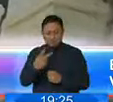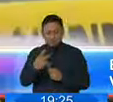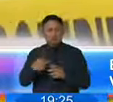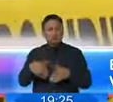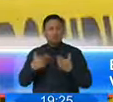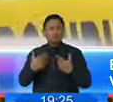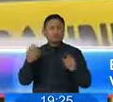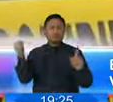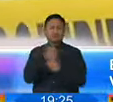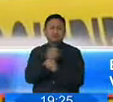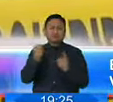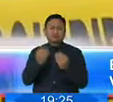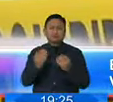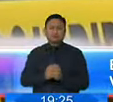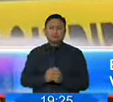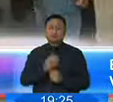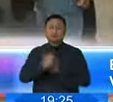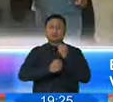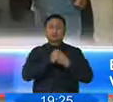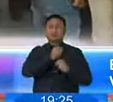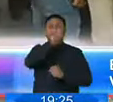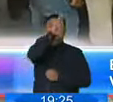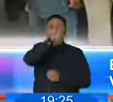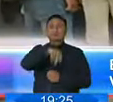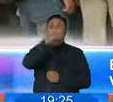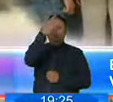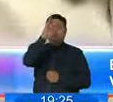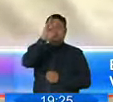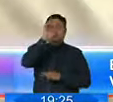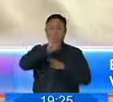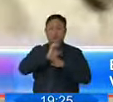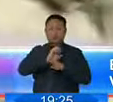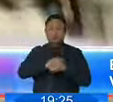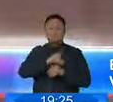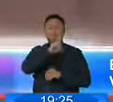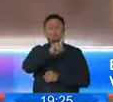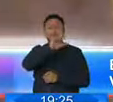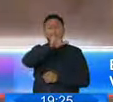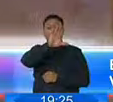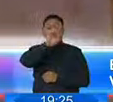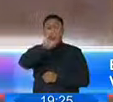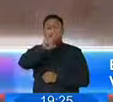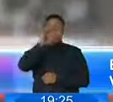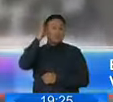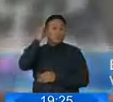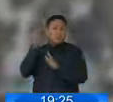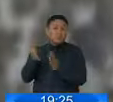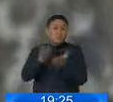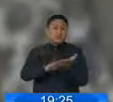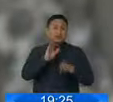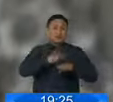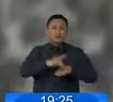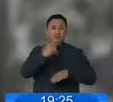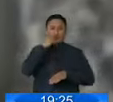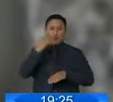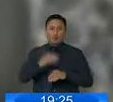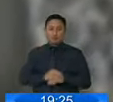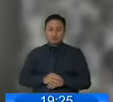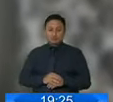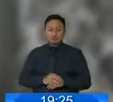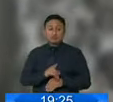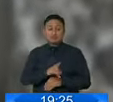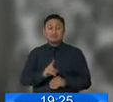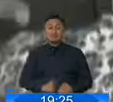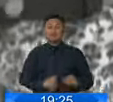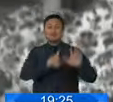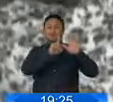violencia. Al finalizar 2017, Ecuador registró alrededor de 150 femicidios. Las estadísticas apuntan a que 6